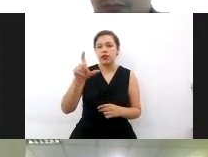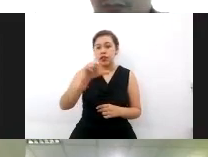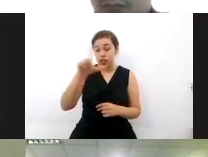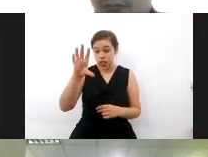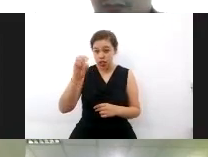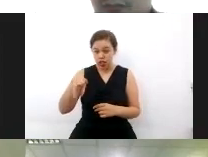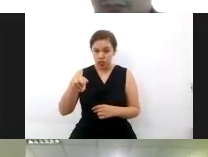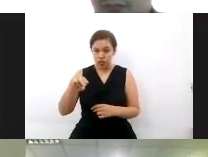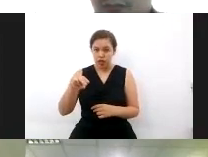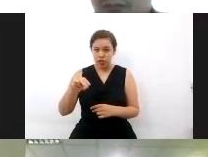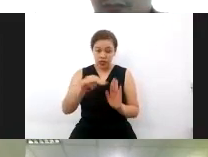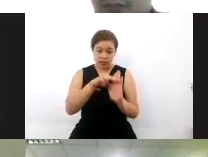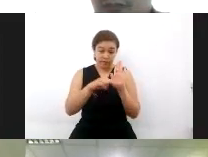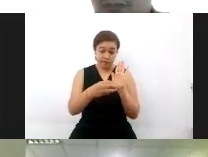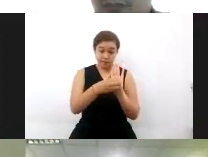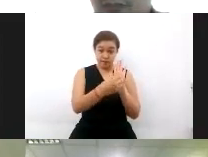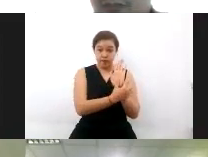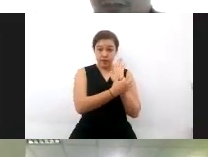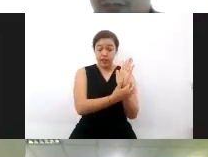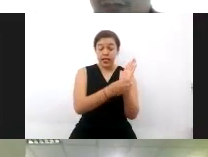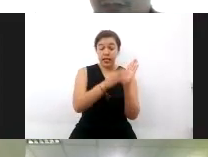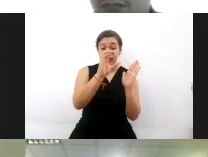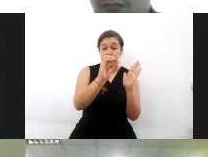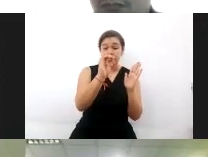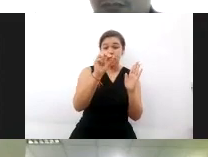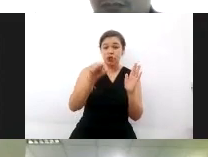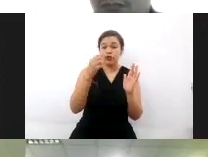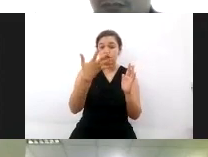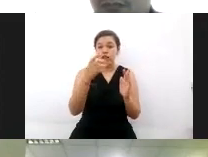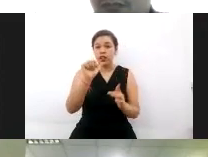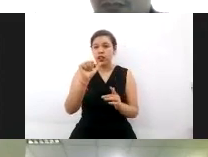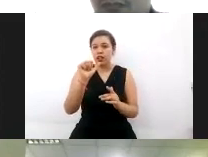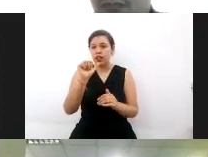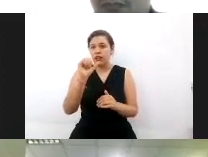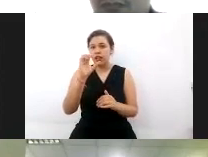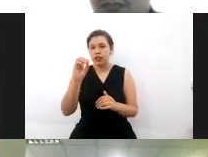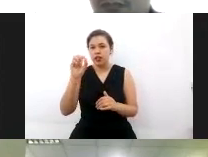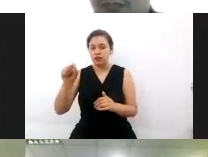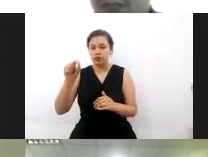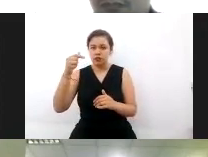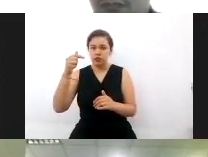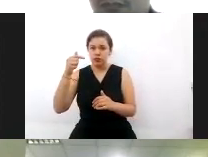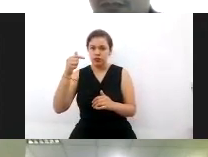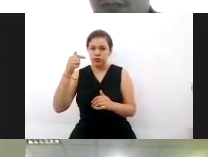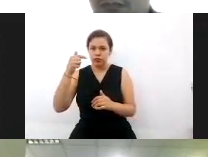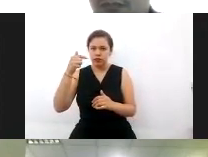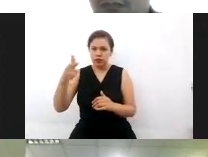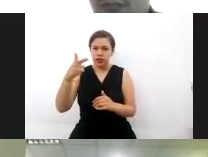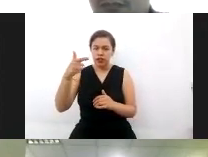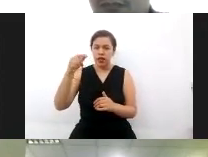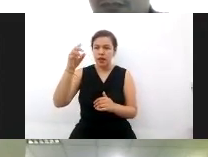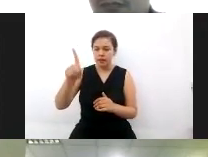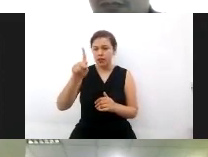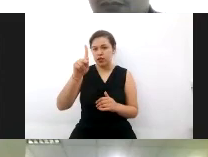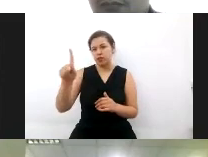la norma es de 0.5 a 1.5 partes por millón. Vamos a monitorear el cloro residual.